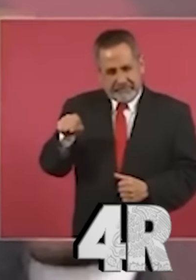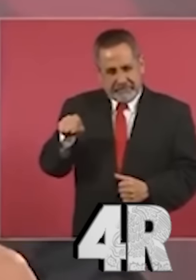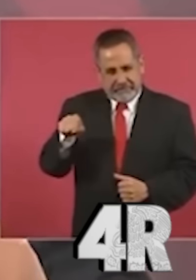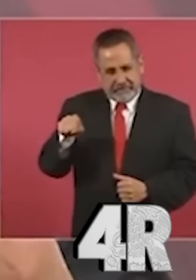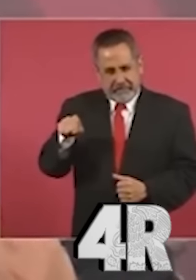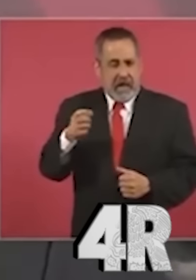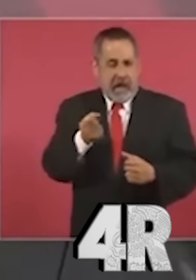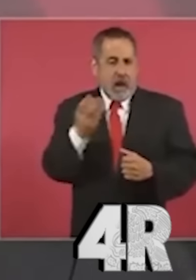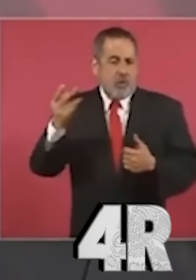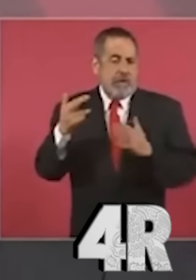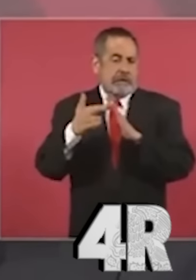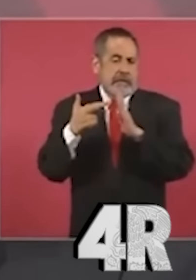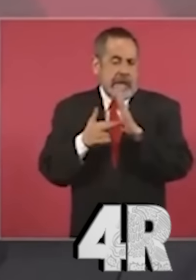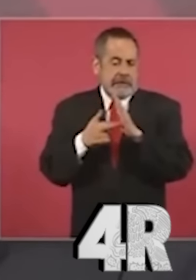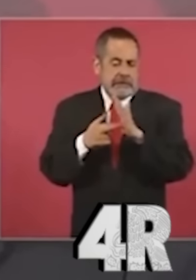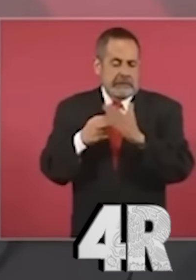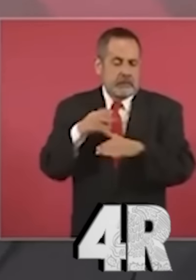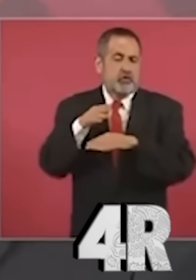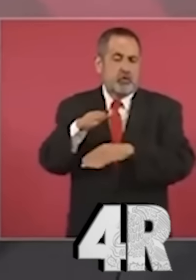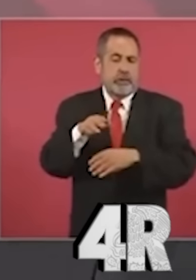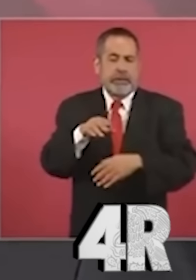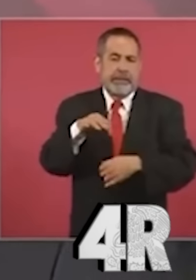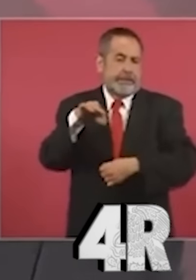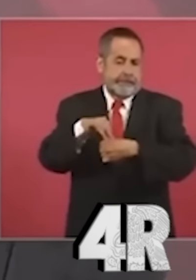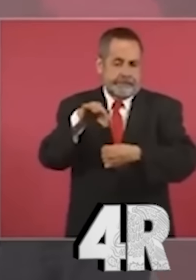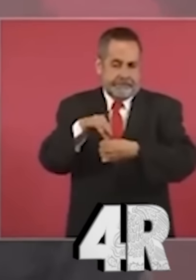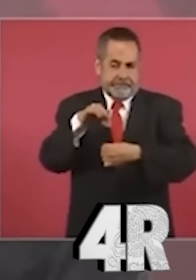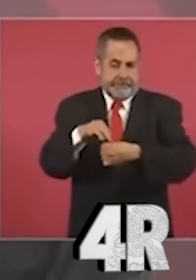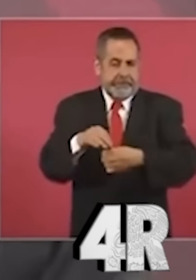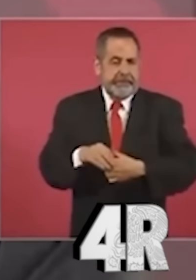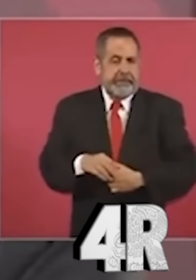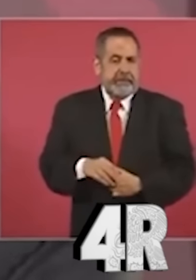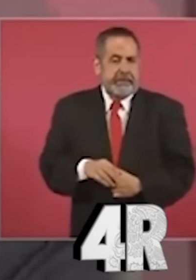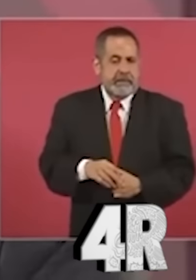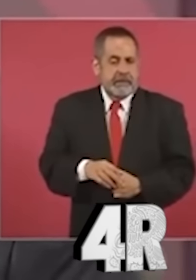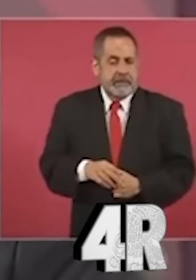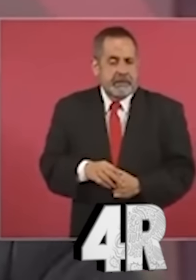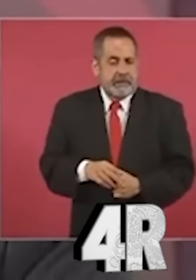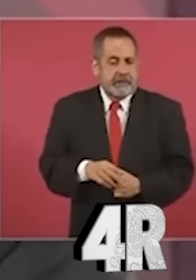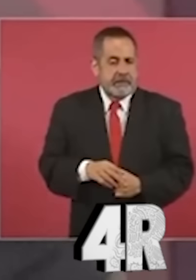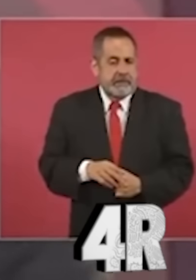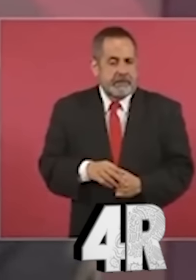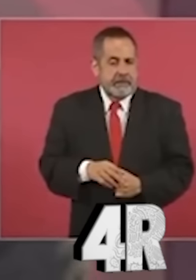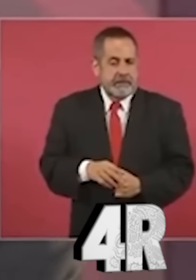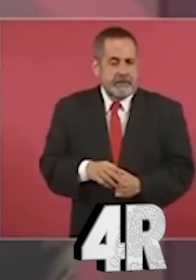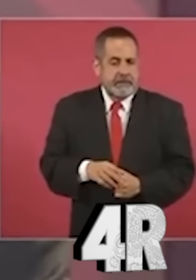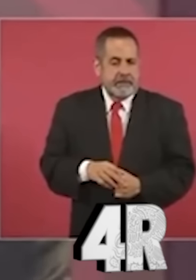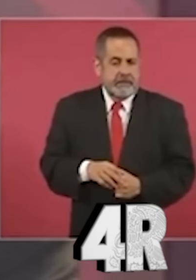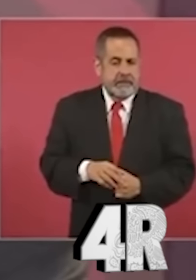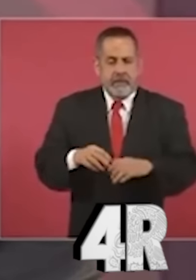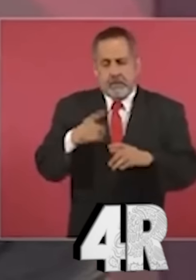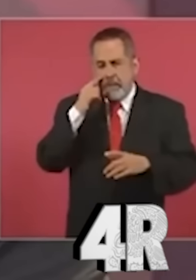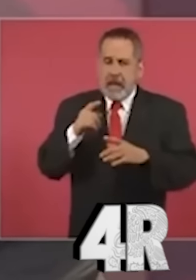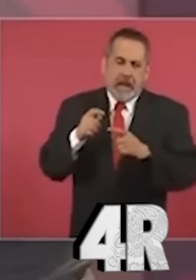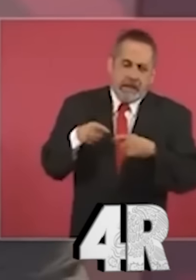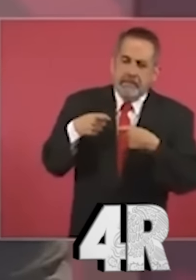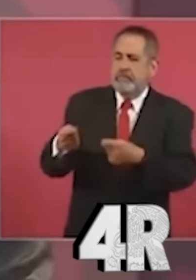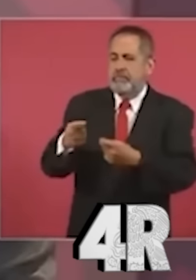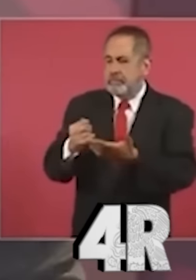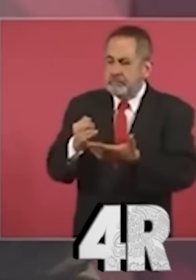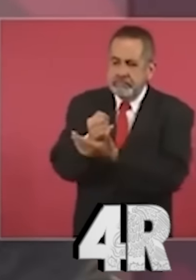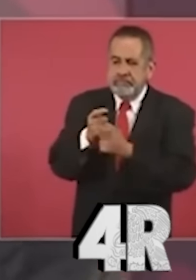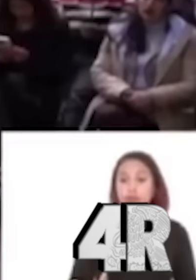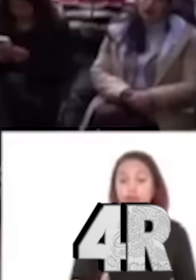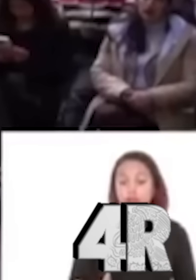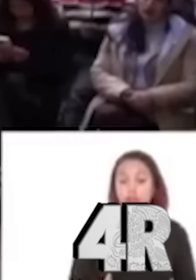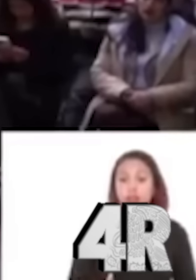de hierro, la cual viene con todo y más fuerte que nunca a pesar de no haber sido ratificada. Vamos a escuchar al presidente